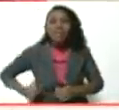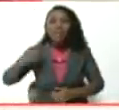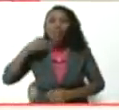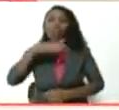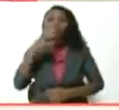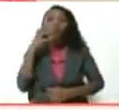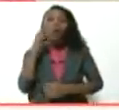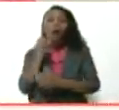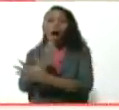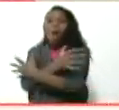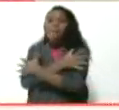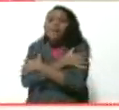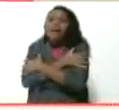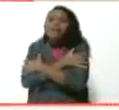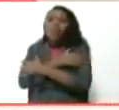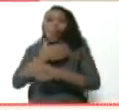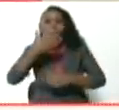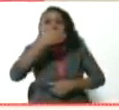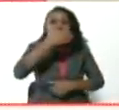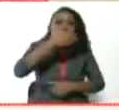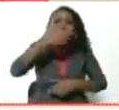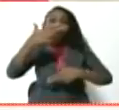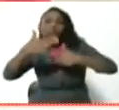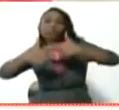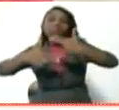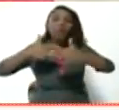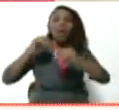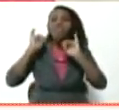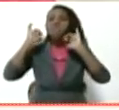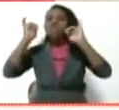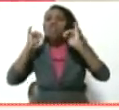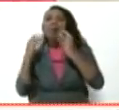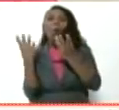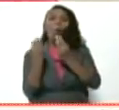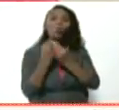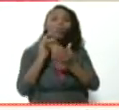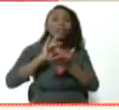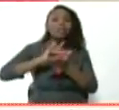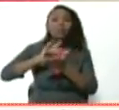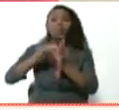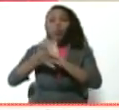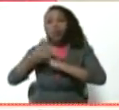con un narcotraficante en fiestas y un narcotraficante reconocido.